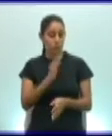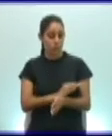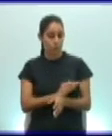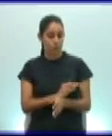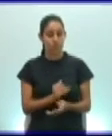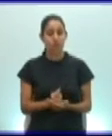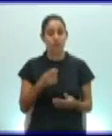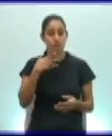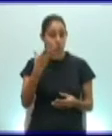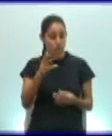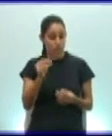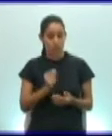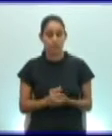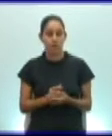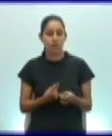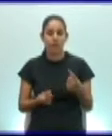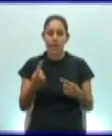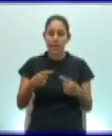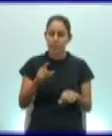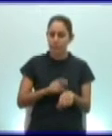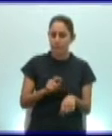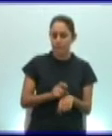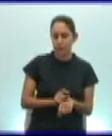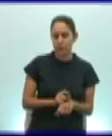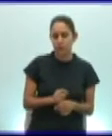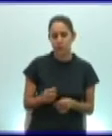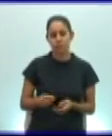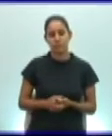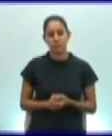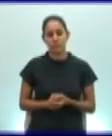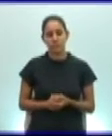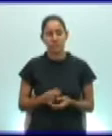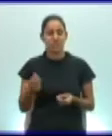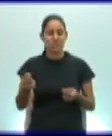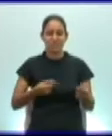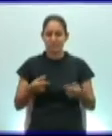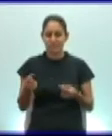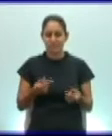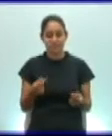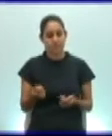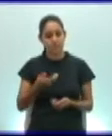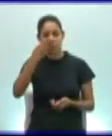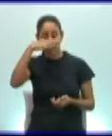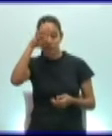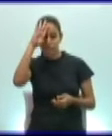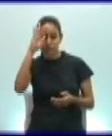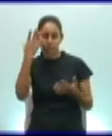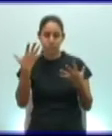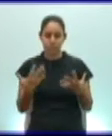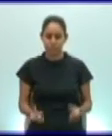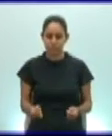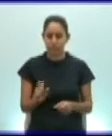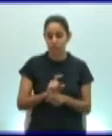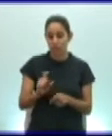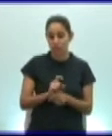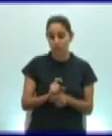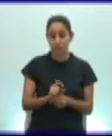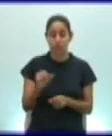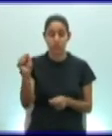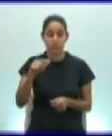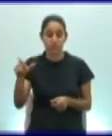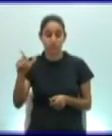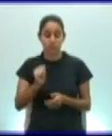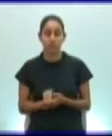agresividad, de incluso situaciones críticas en la economía cubana, el papel de la URI y el campo socialista fue